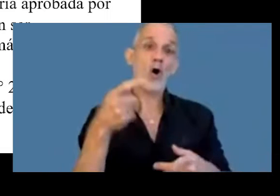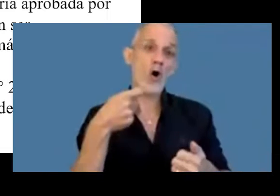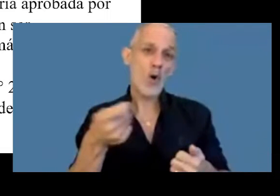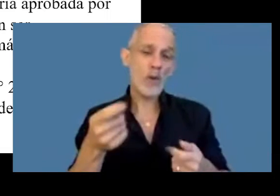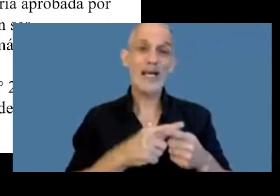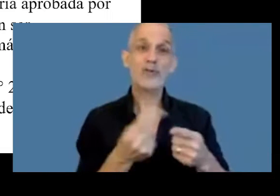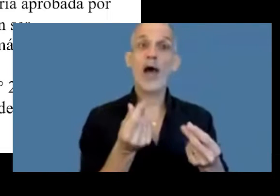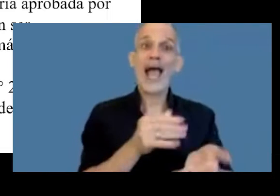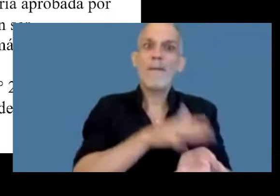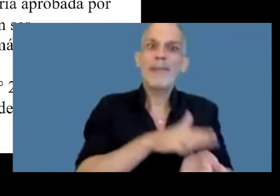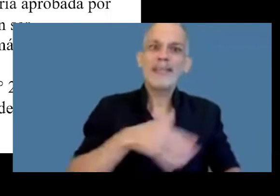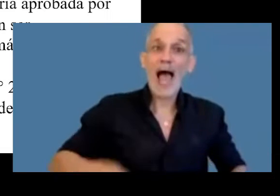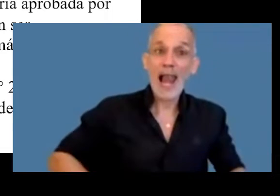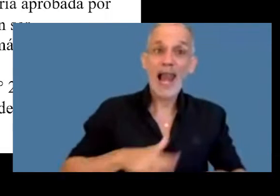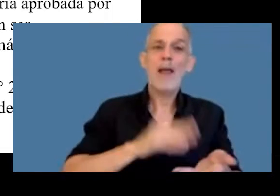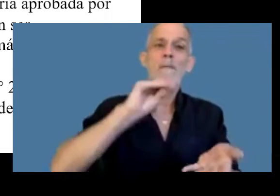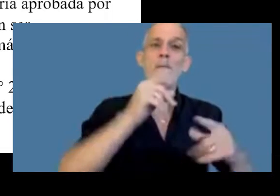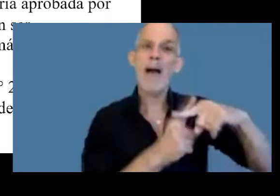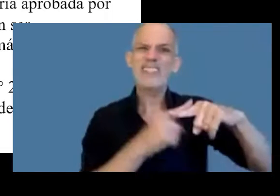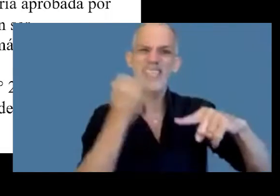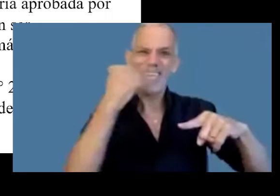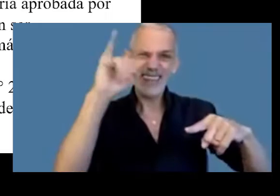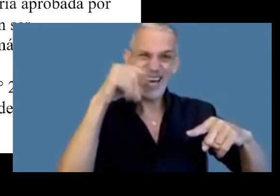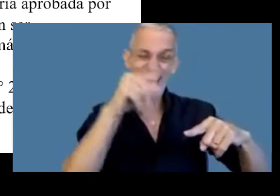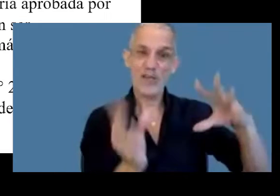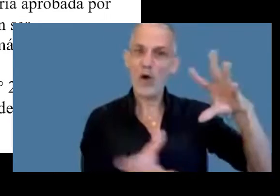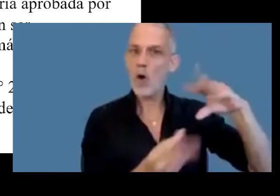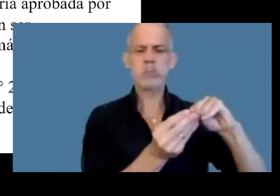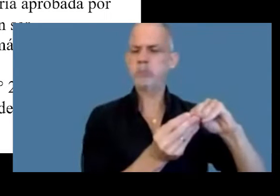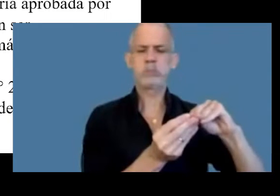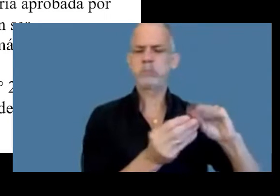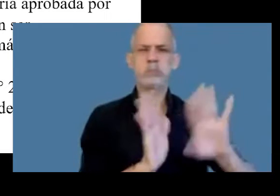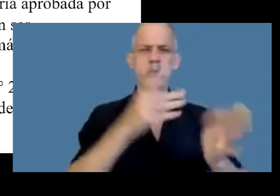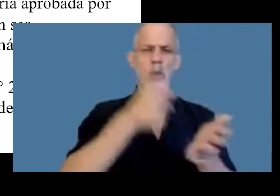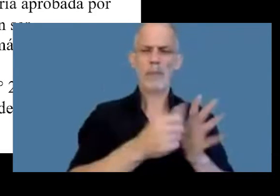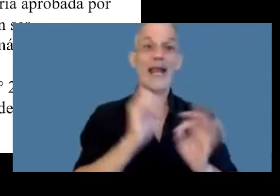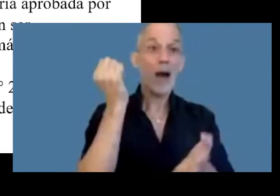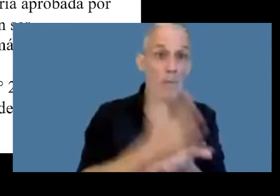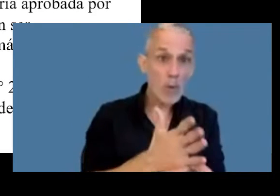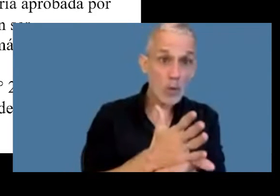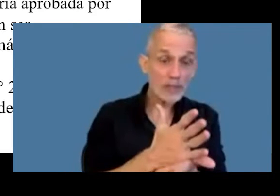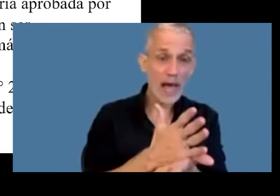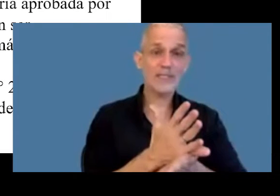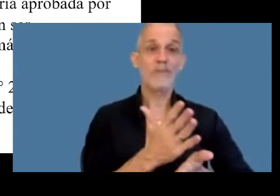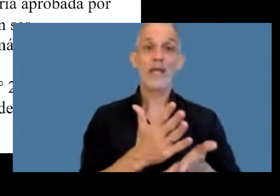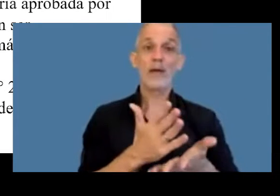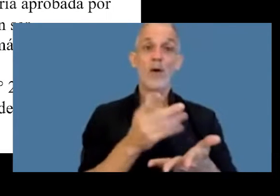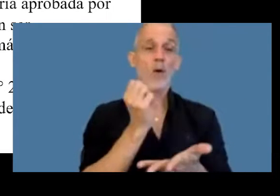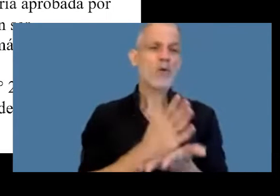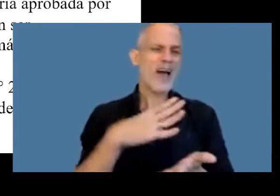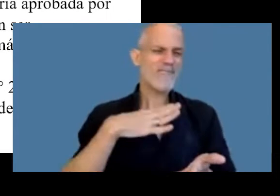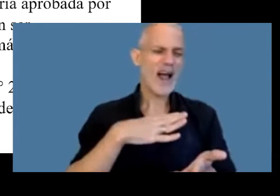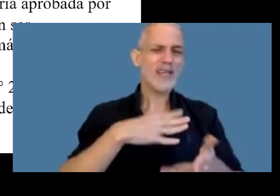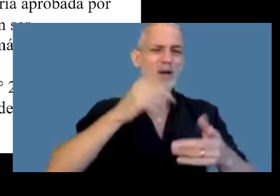más intereses, ya sean resarcitorios o punitorios, y multas no firmes de entidades